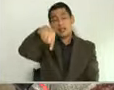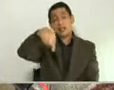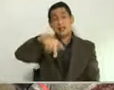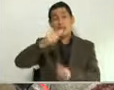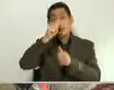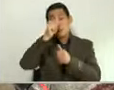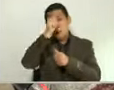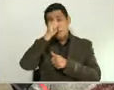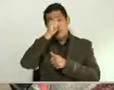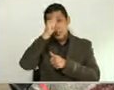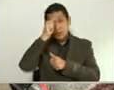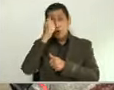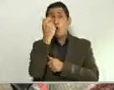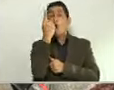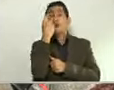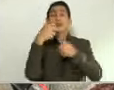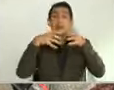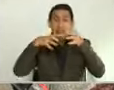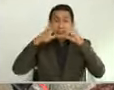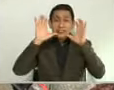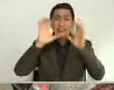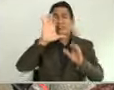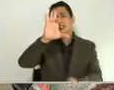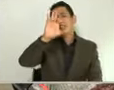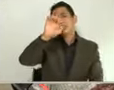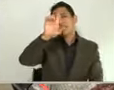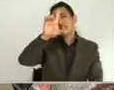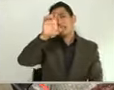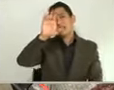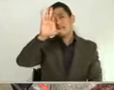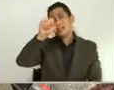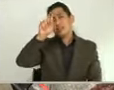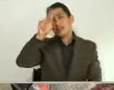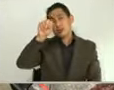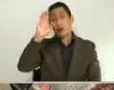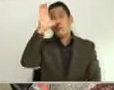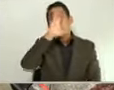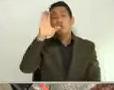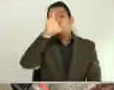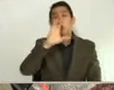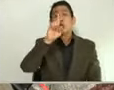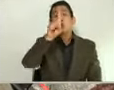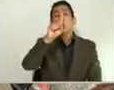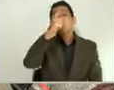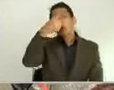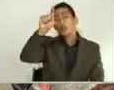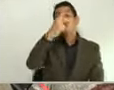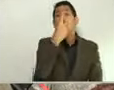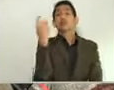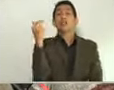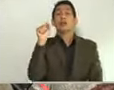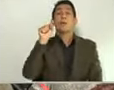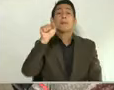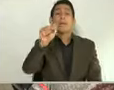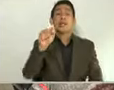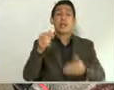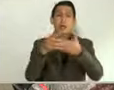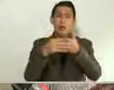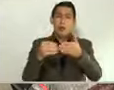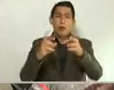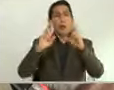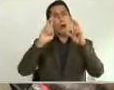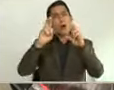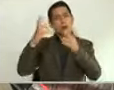2 años domingo de COVID, 11 de diciembre, retomamos la Teletón, y nuestra meta es 1.200.000 de inicio. Hacemos un llamado a la